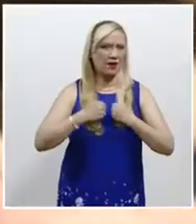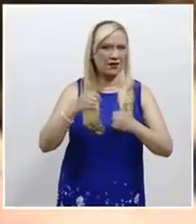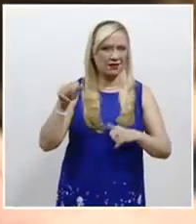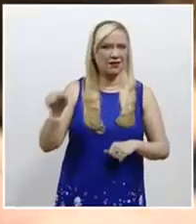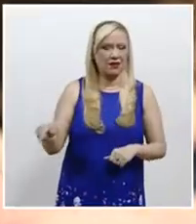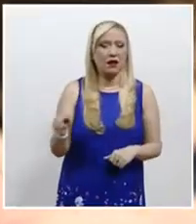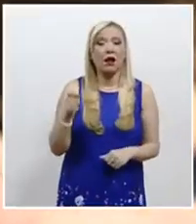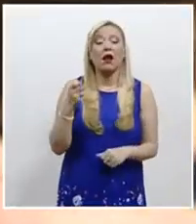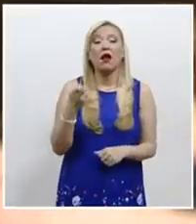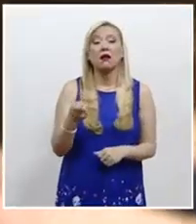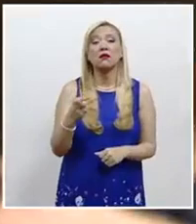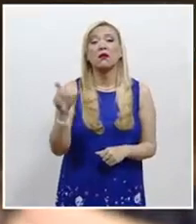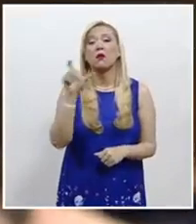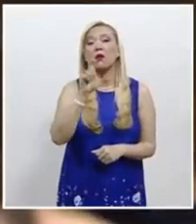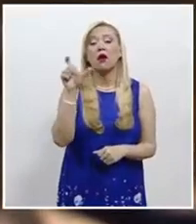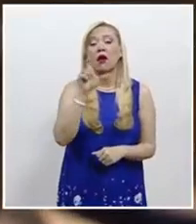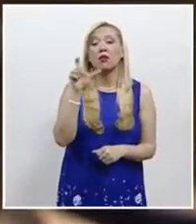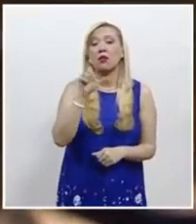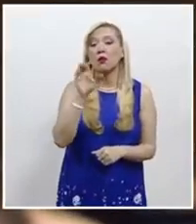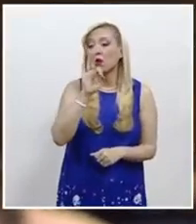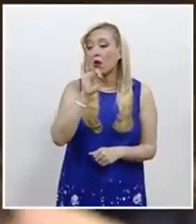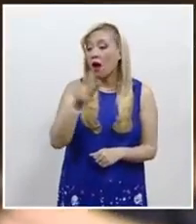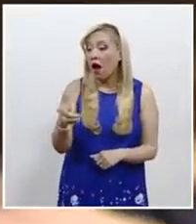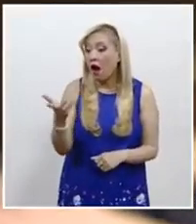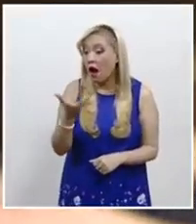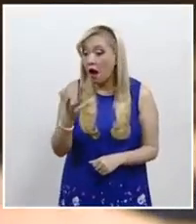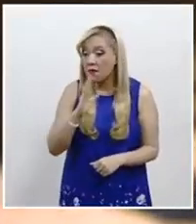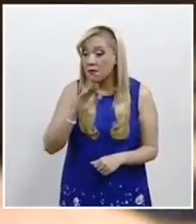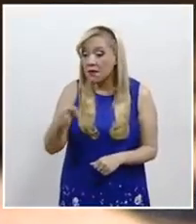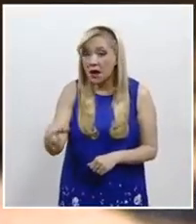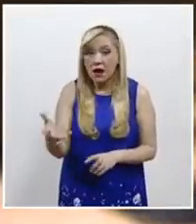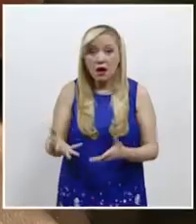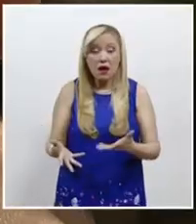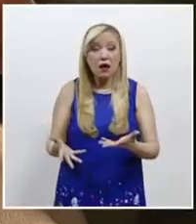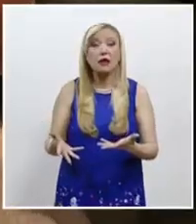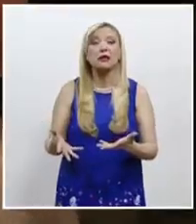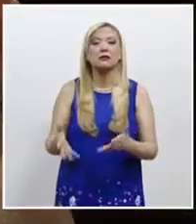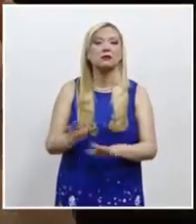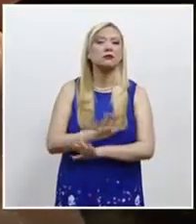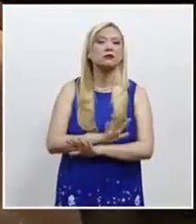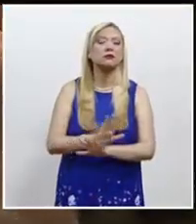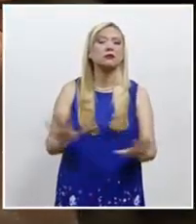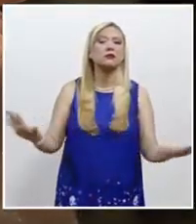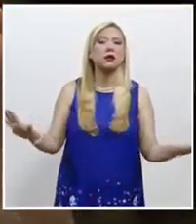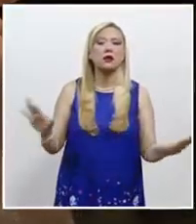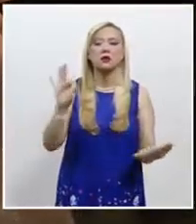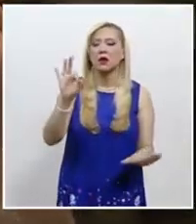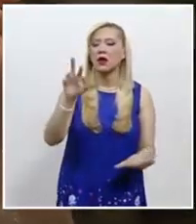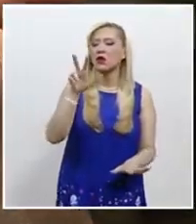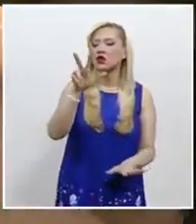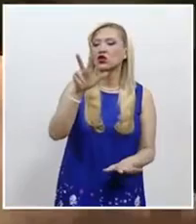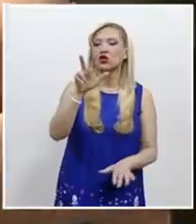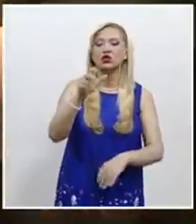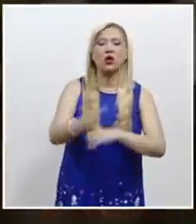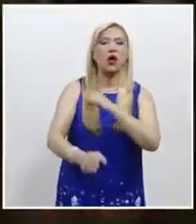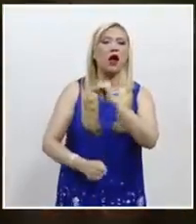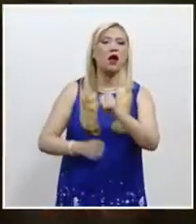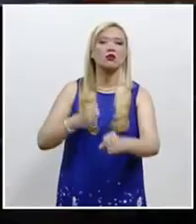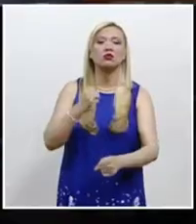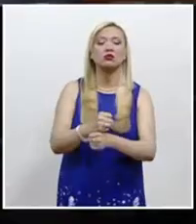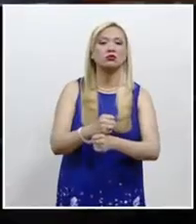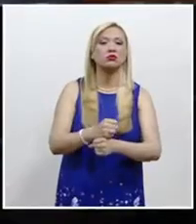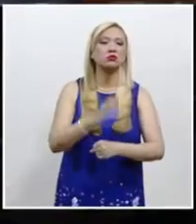la prescripción para perseguir esos delitos debe iniciar una vez que las víctimas cumplan 18